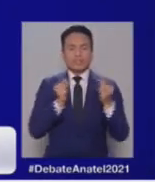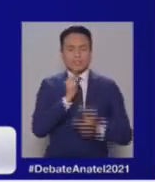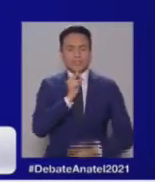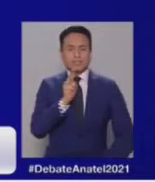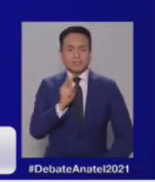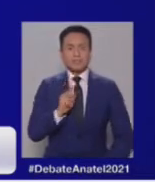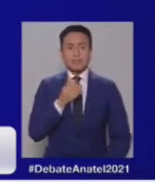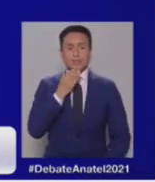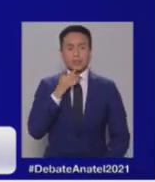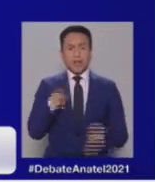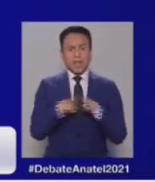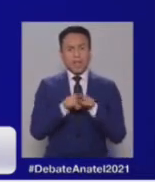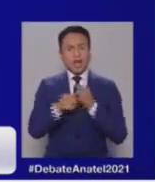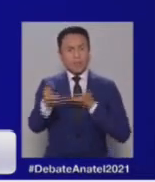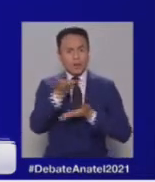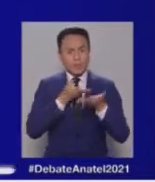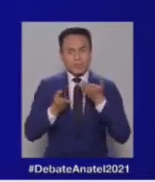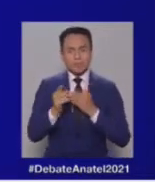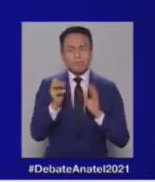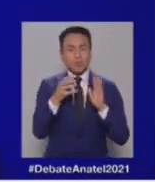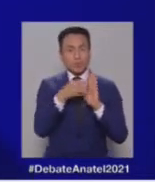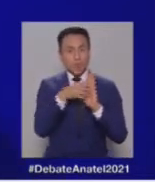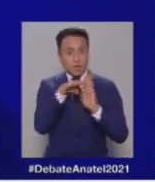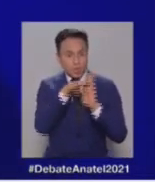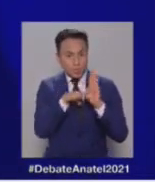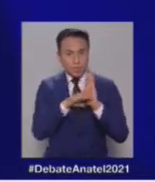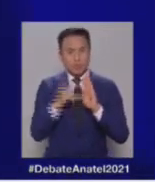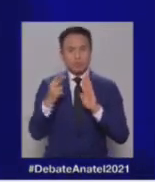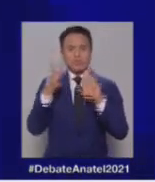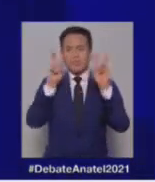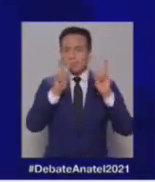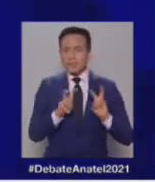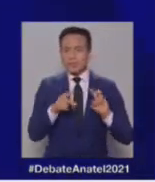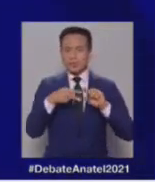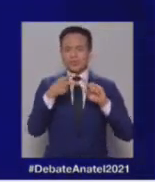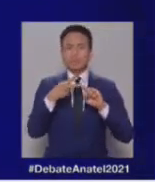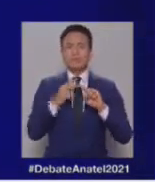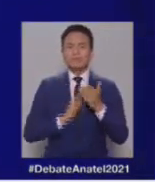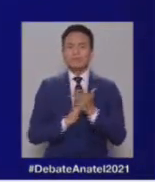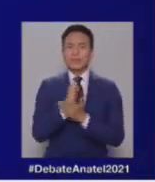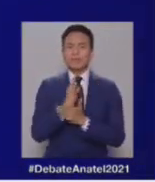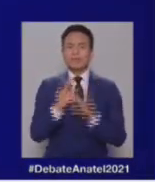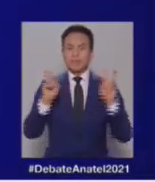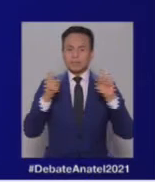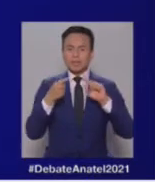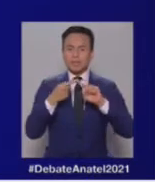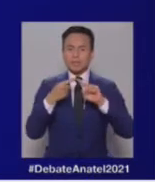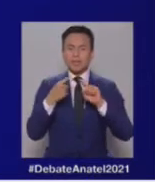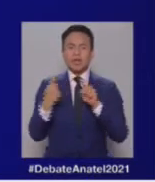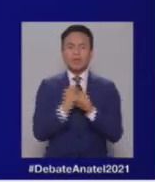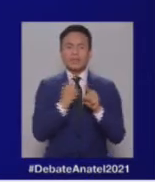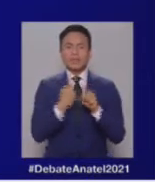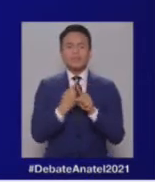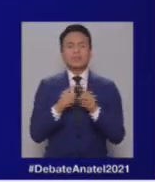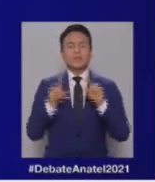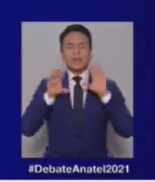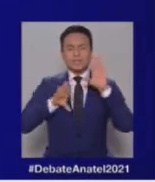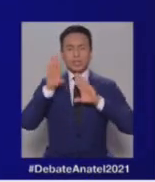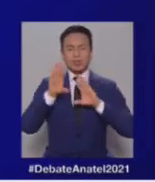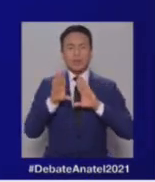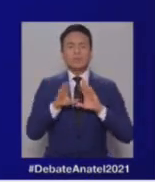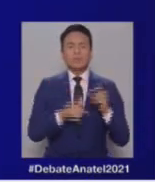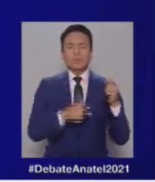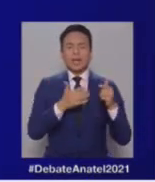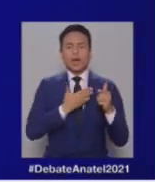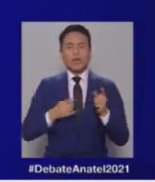7 diputaciones que hay que elegir para las provincias de Curicó y Talca, en el distrito 17, y 4 cupos que tendrán que ser renovados y